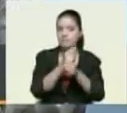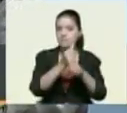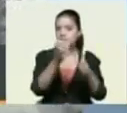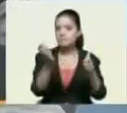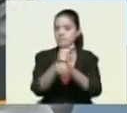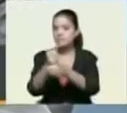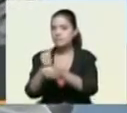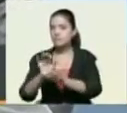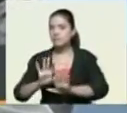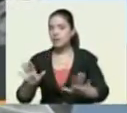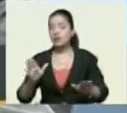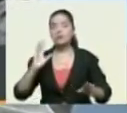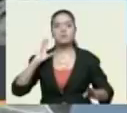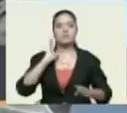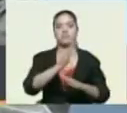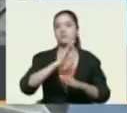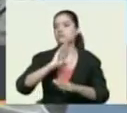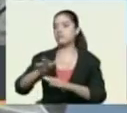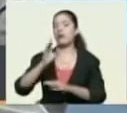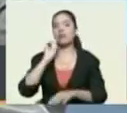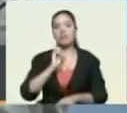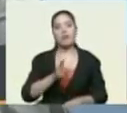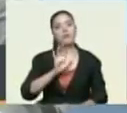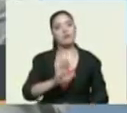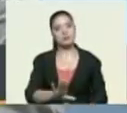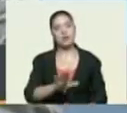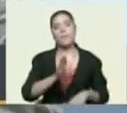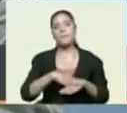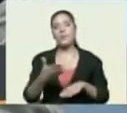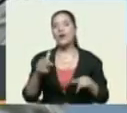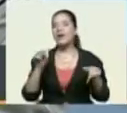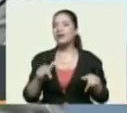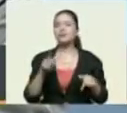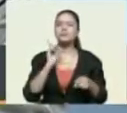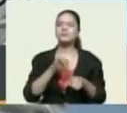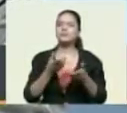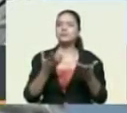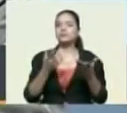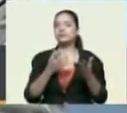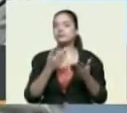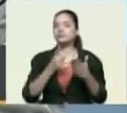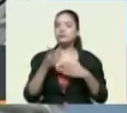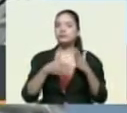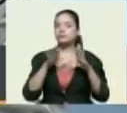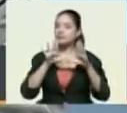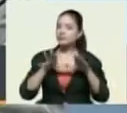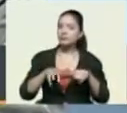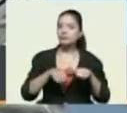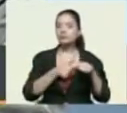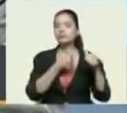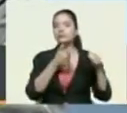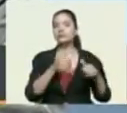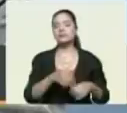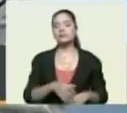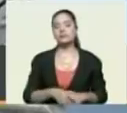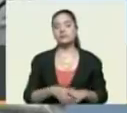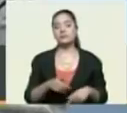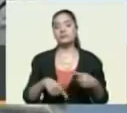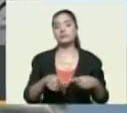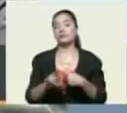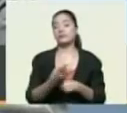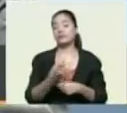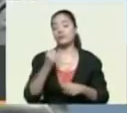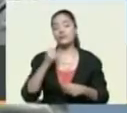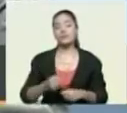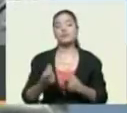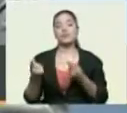estamos sancionando como tiene que ser, porque esto forma parte de los ilícitos de corrupción que le han causado un grave